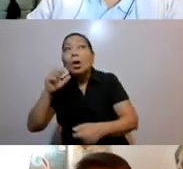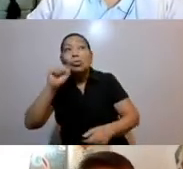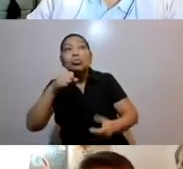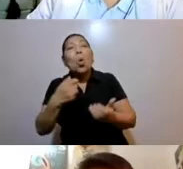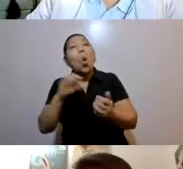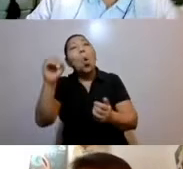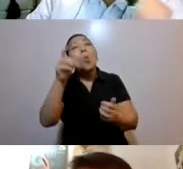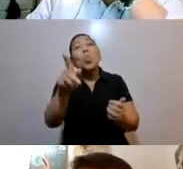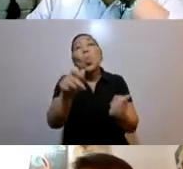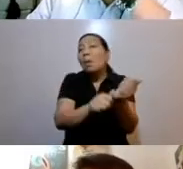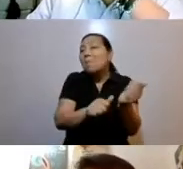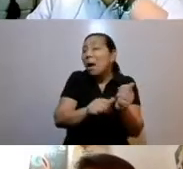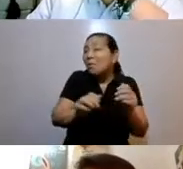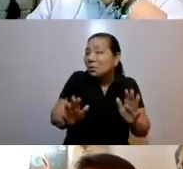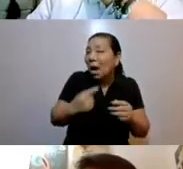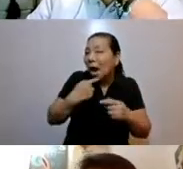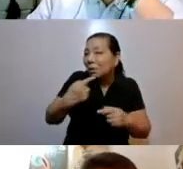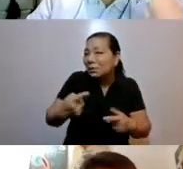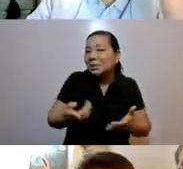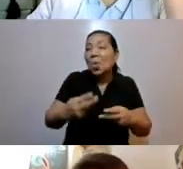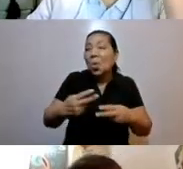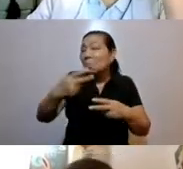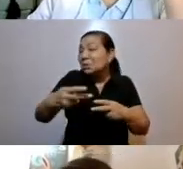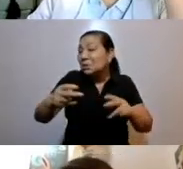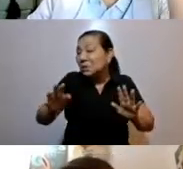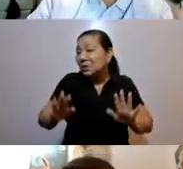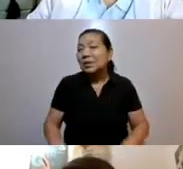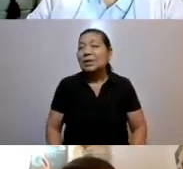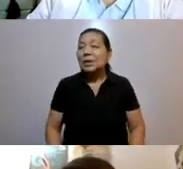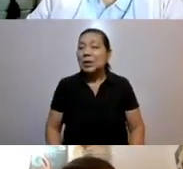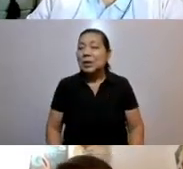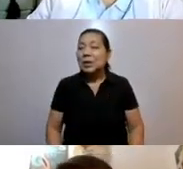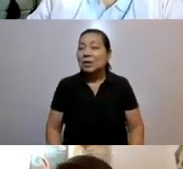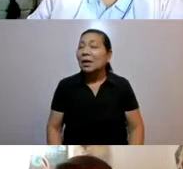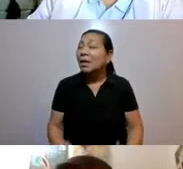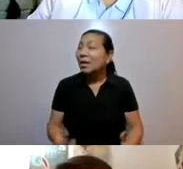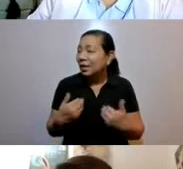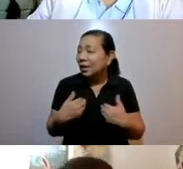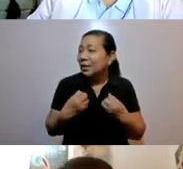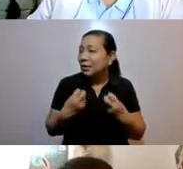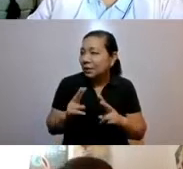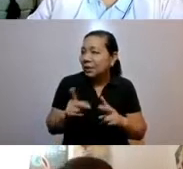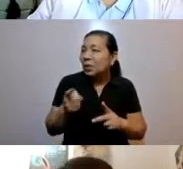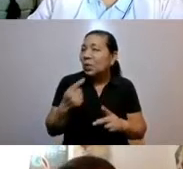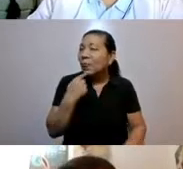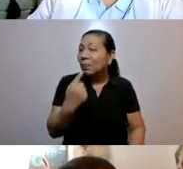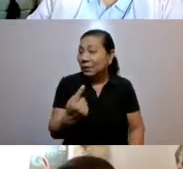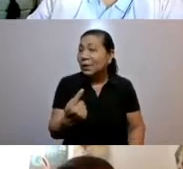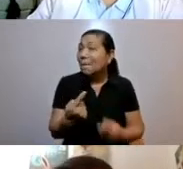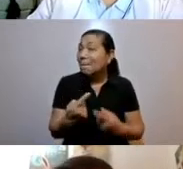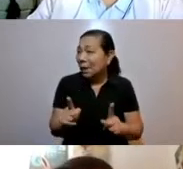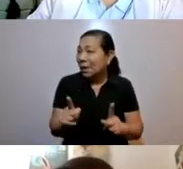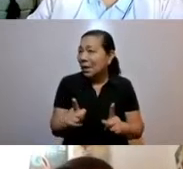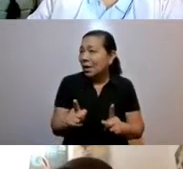el hermano, ¿no? El vecino, y tiene que ver mucho con lo que tú señalas, pero